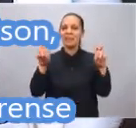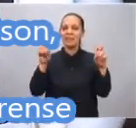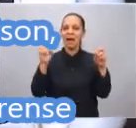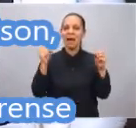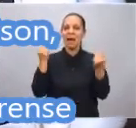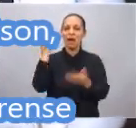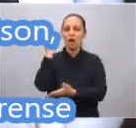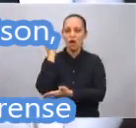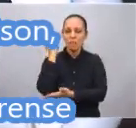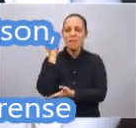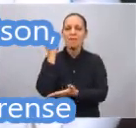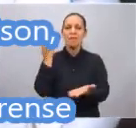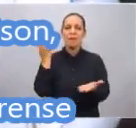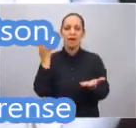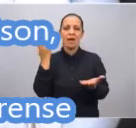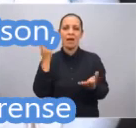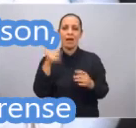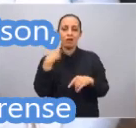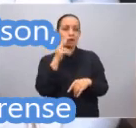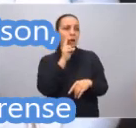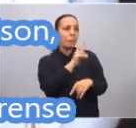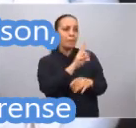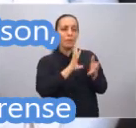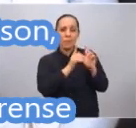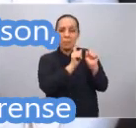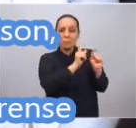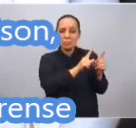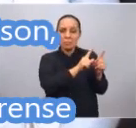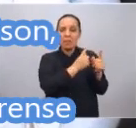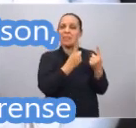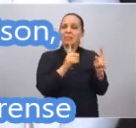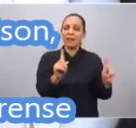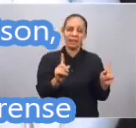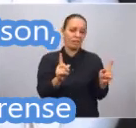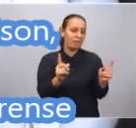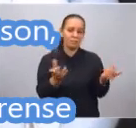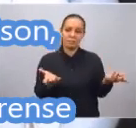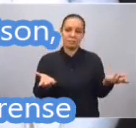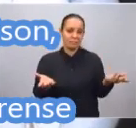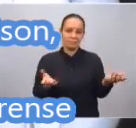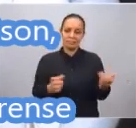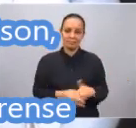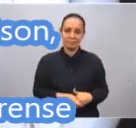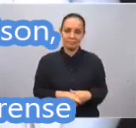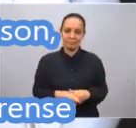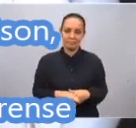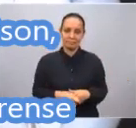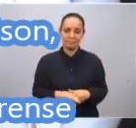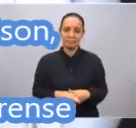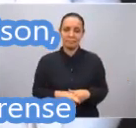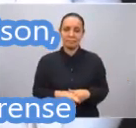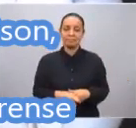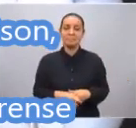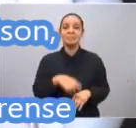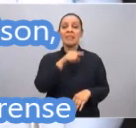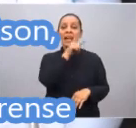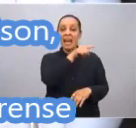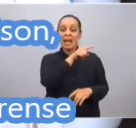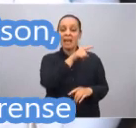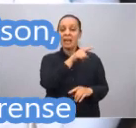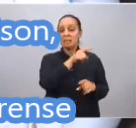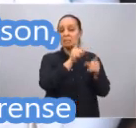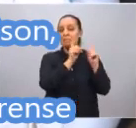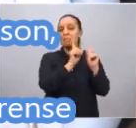economía lo que hemos visto es algo distinto, diferente, original o novedoso. Está